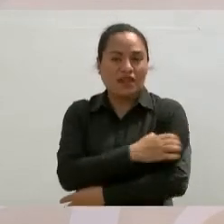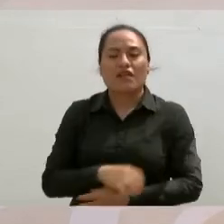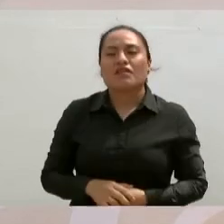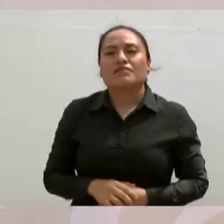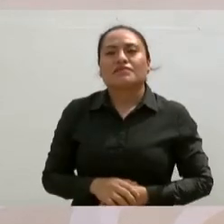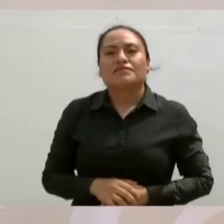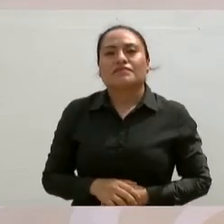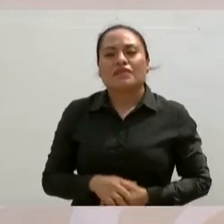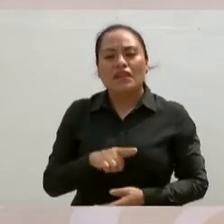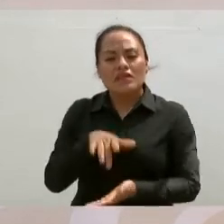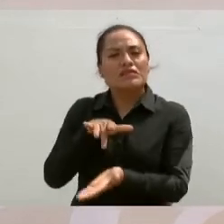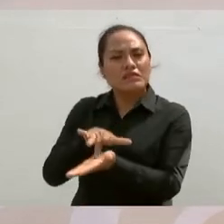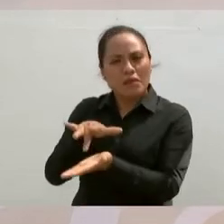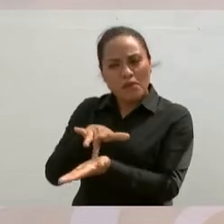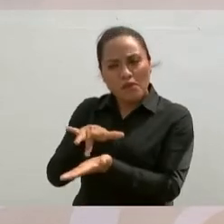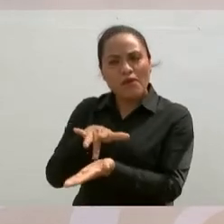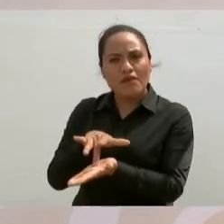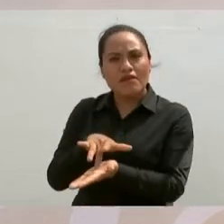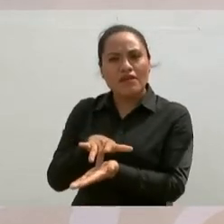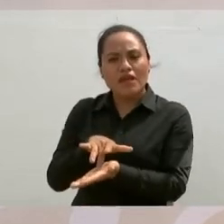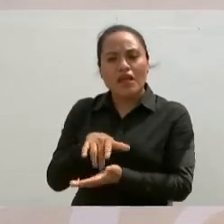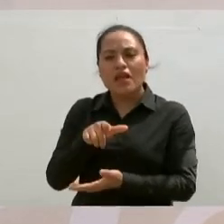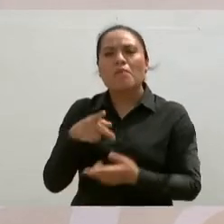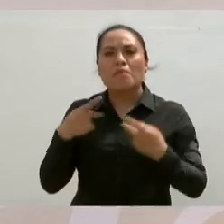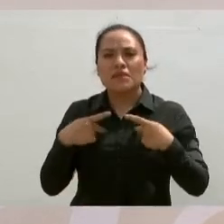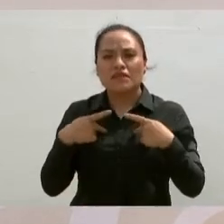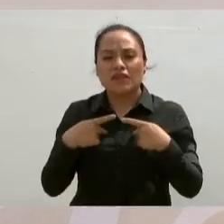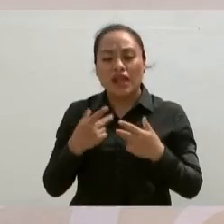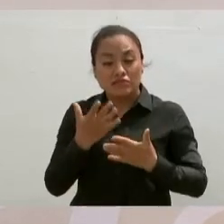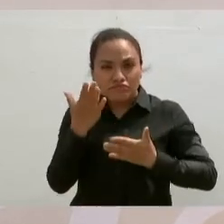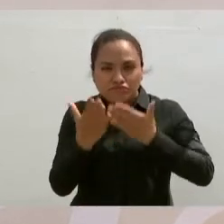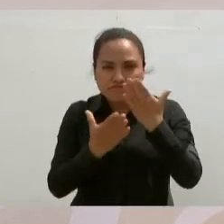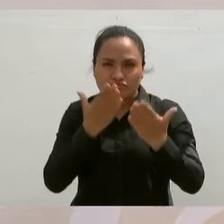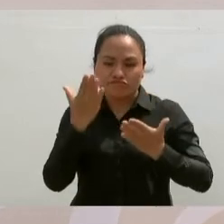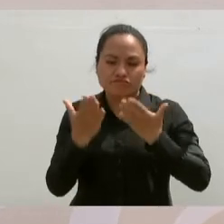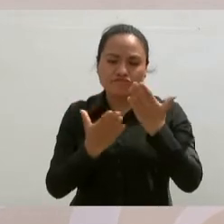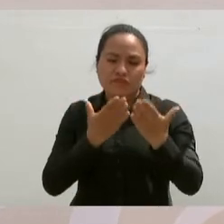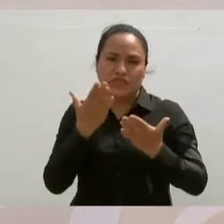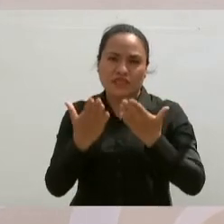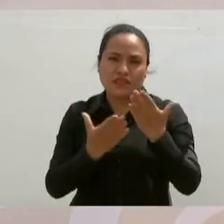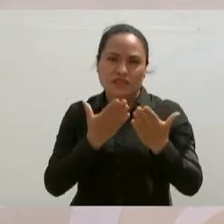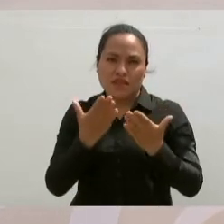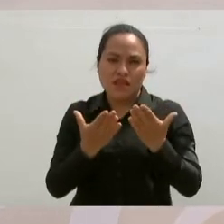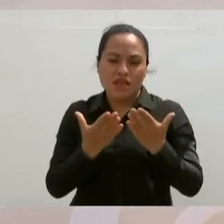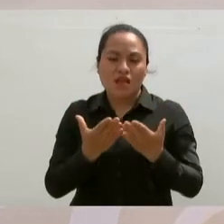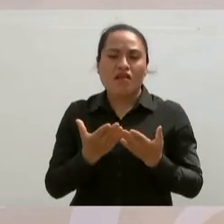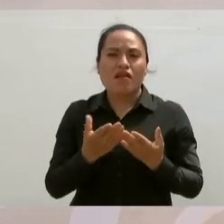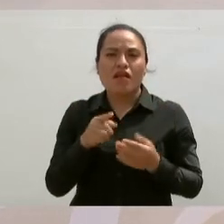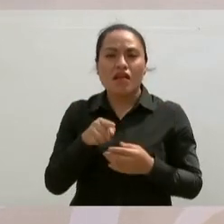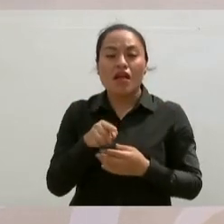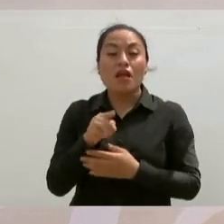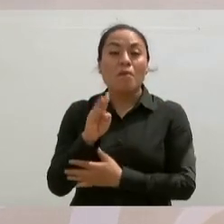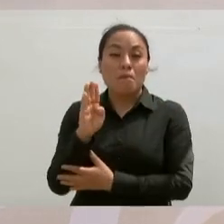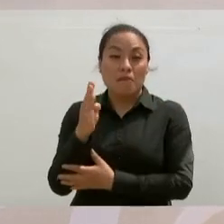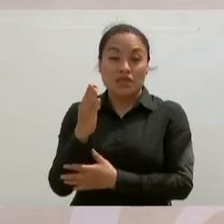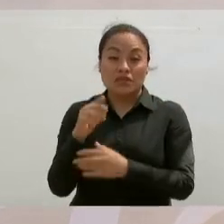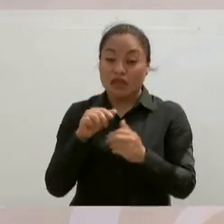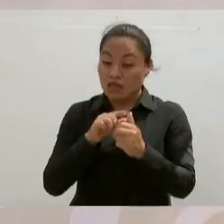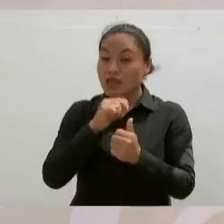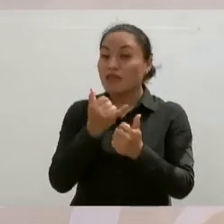se apoya a los que estudian en el nivel medio